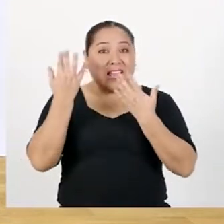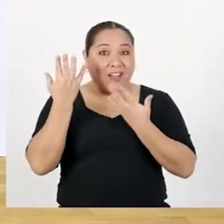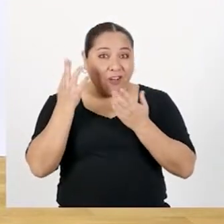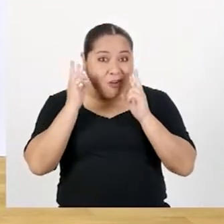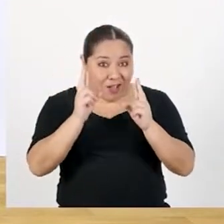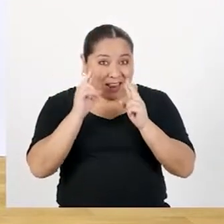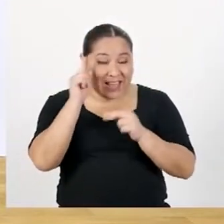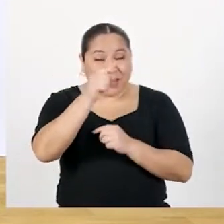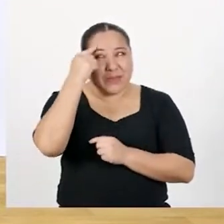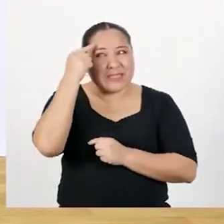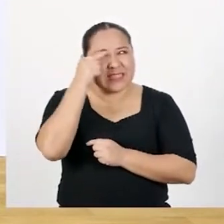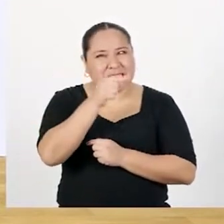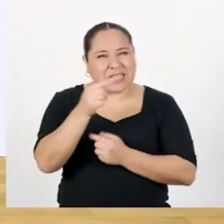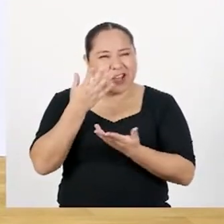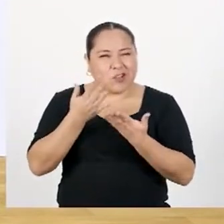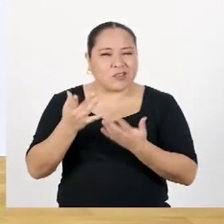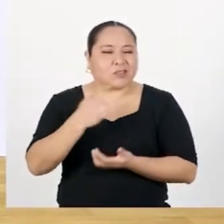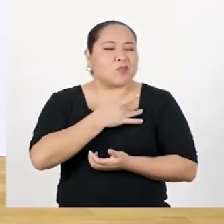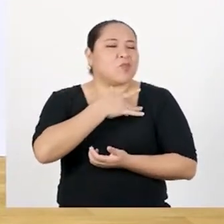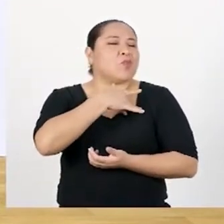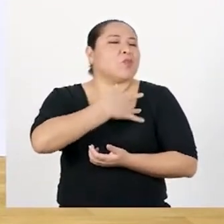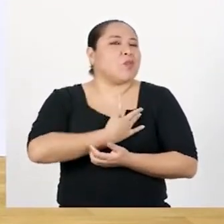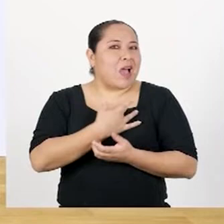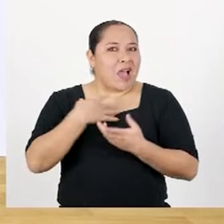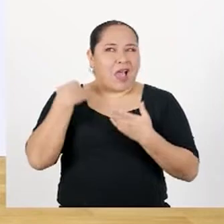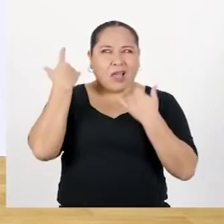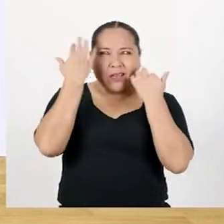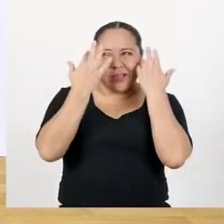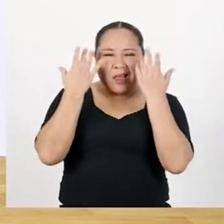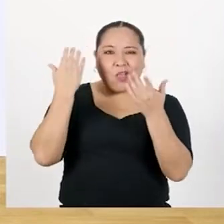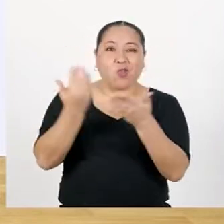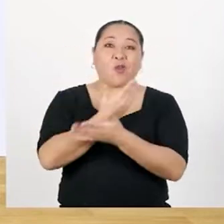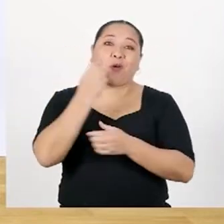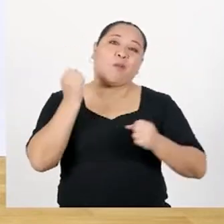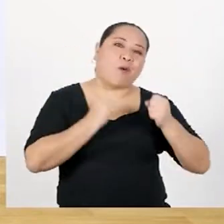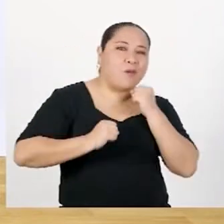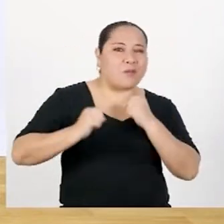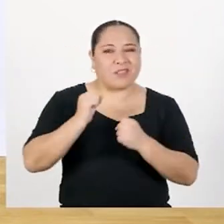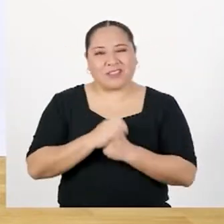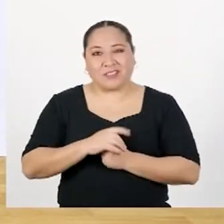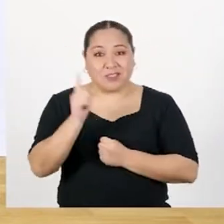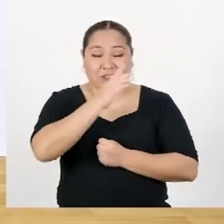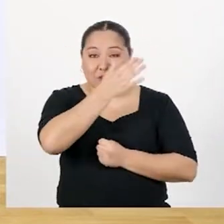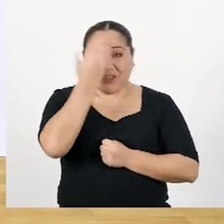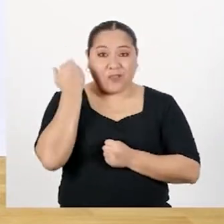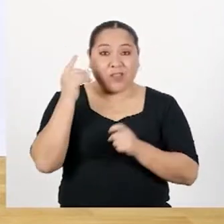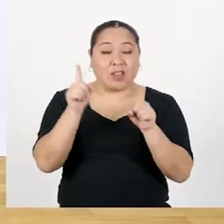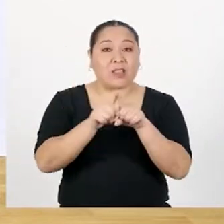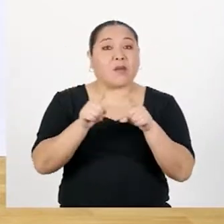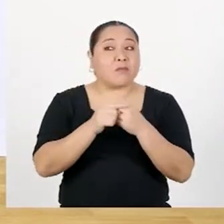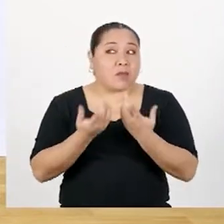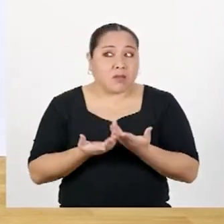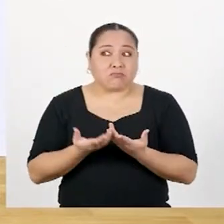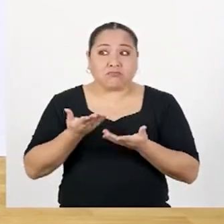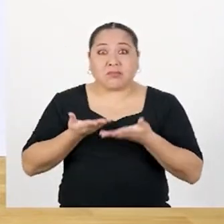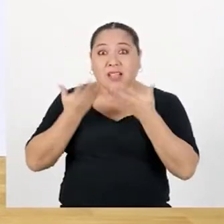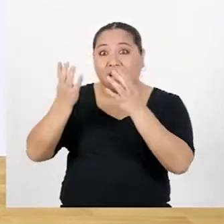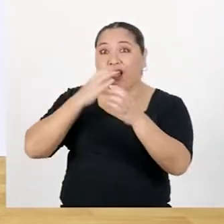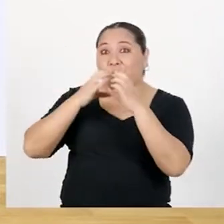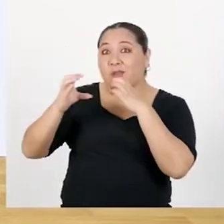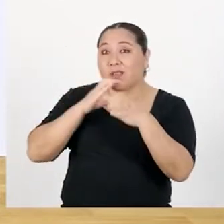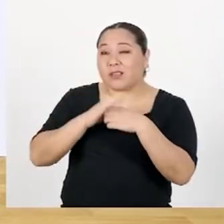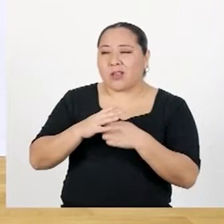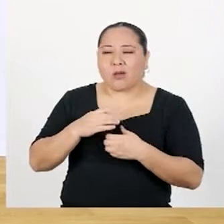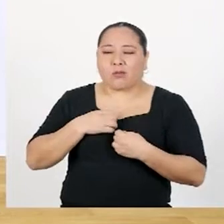Espero que pensar en estas cosas nos inspire a crear otros movimientos. No olviden que también podemos comunicar